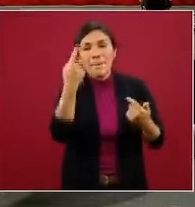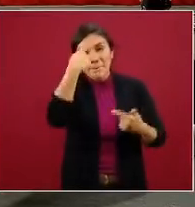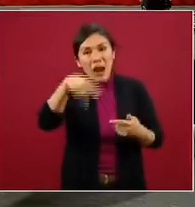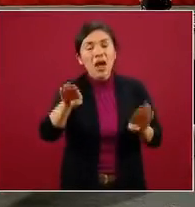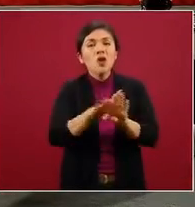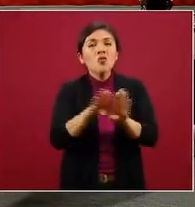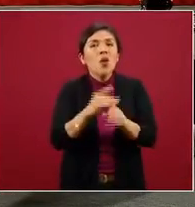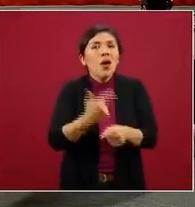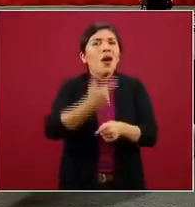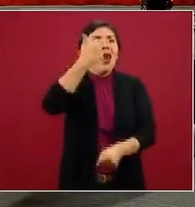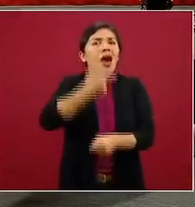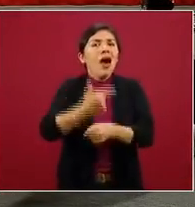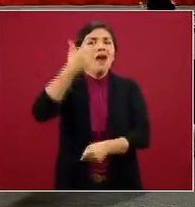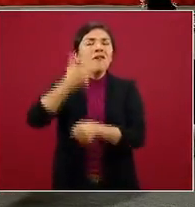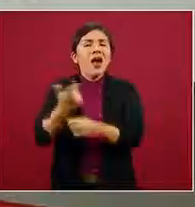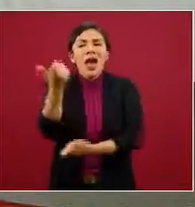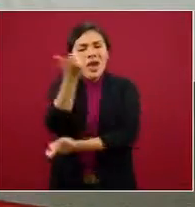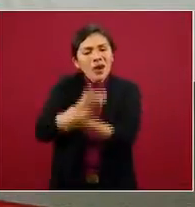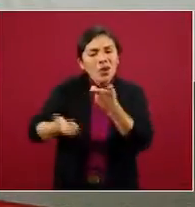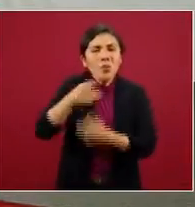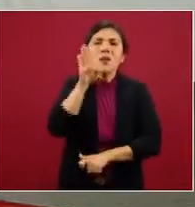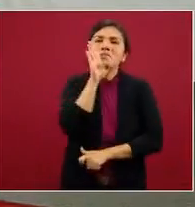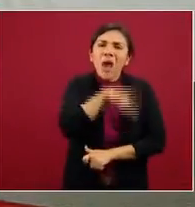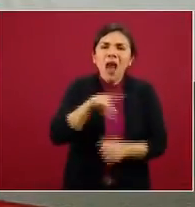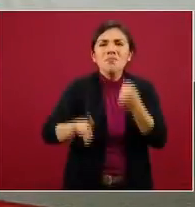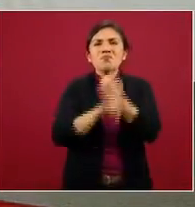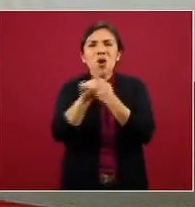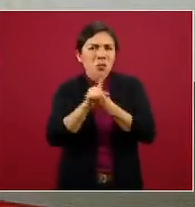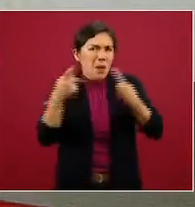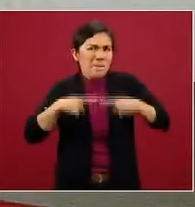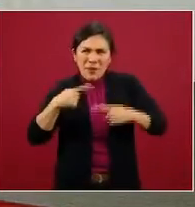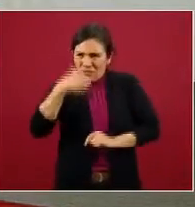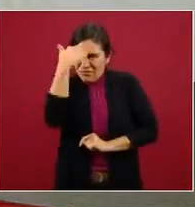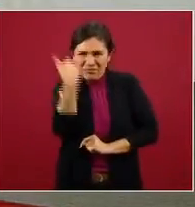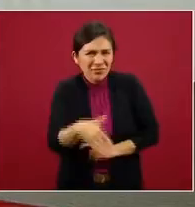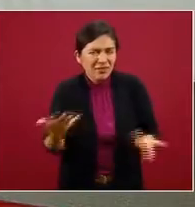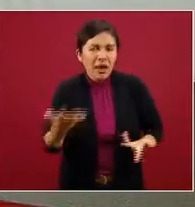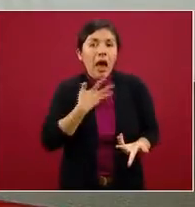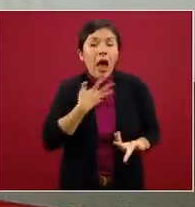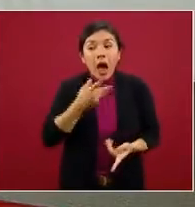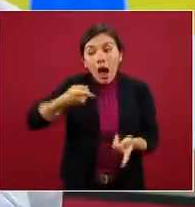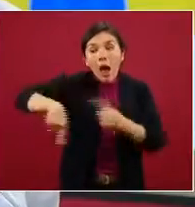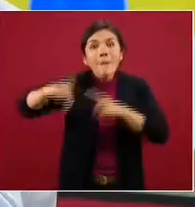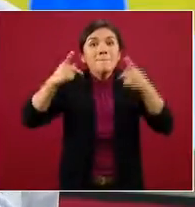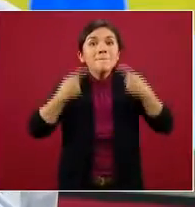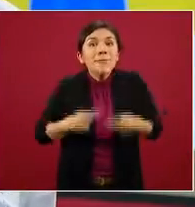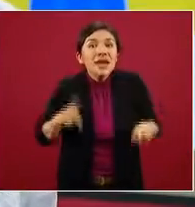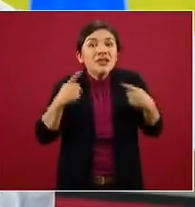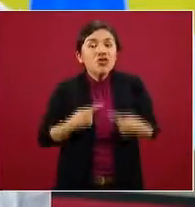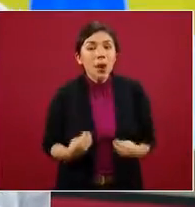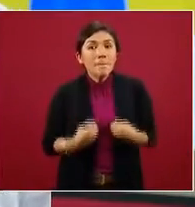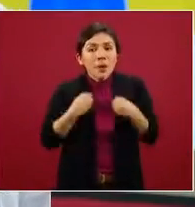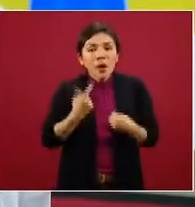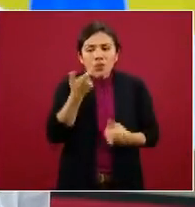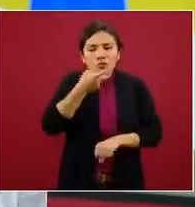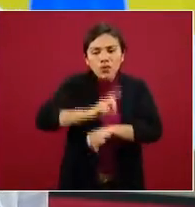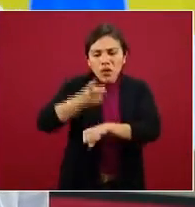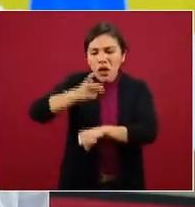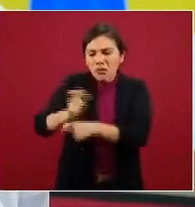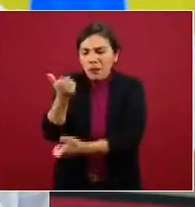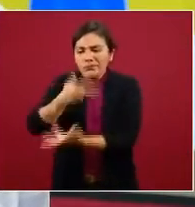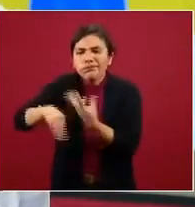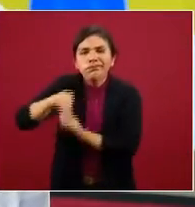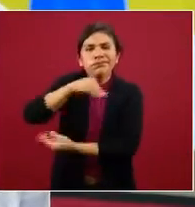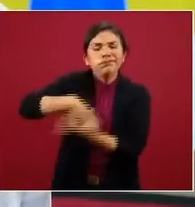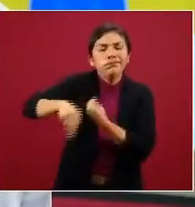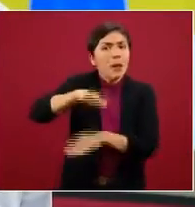de afectar las economías de las personas. Estamos hablando de personas que viven al día. La mitad de